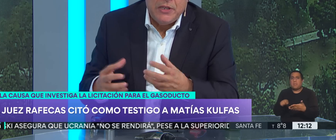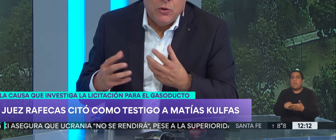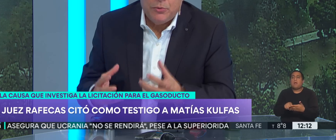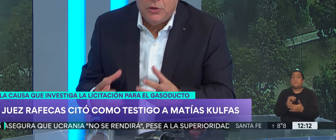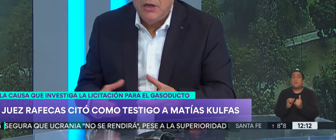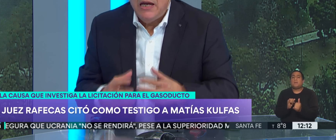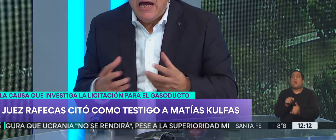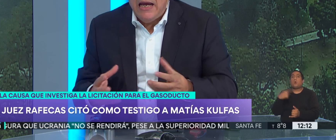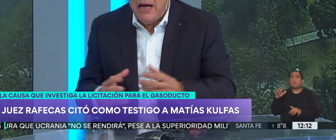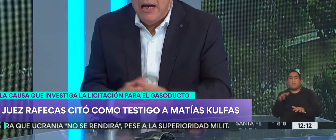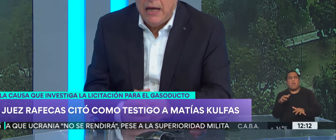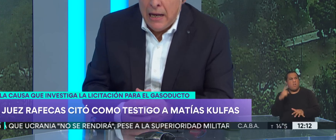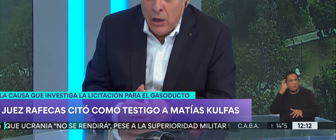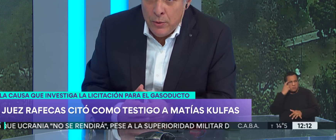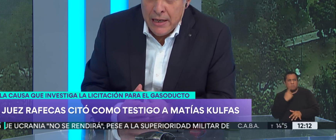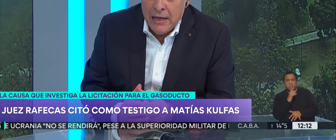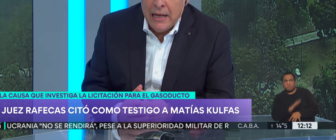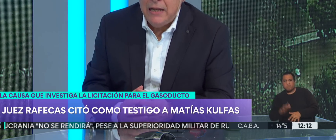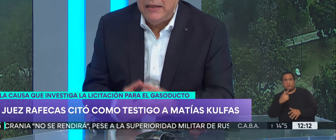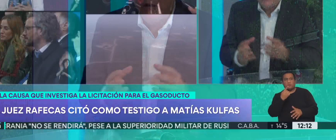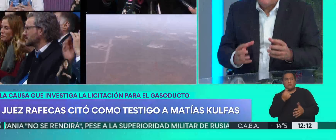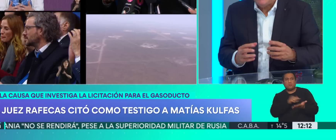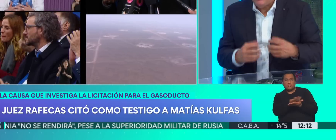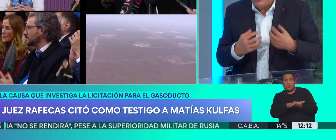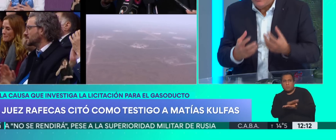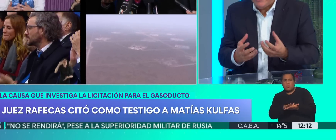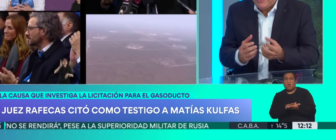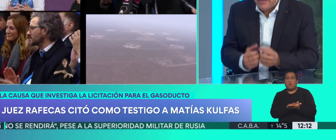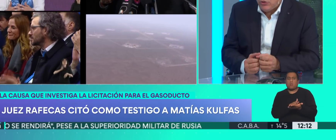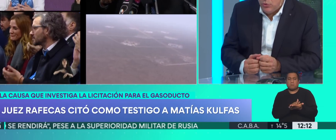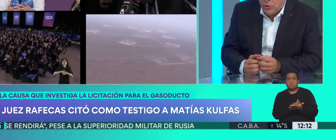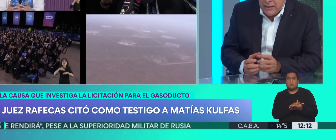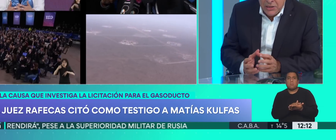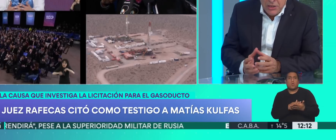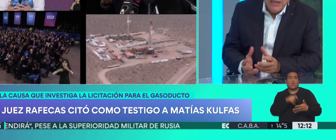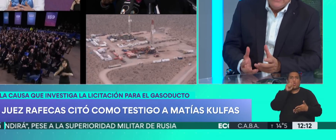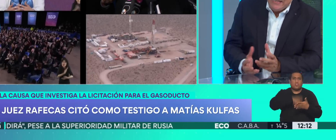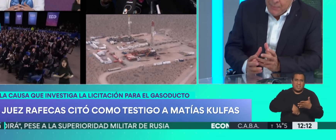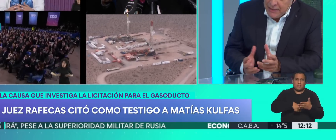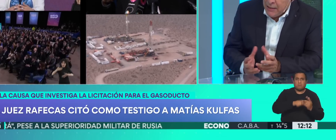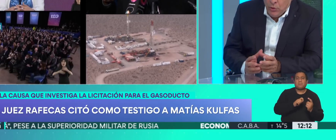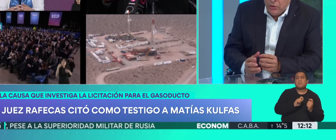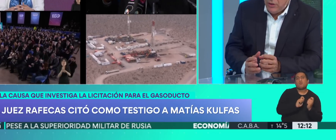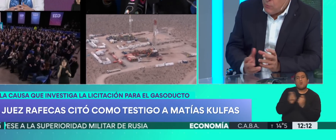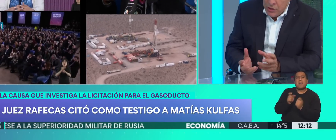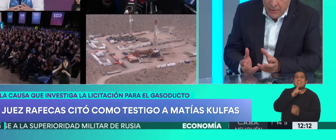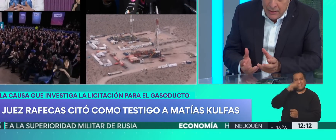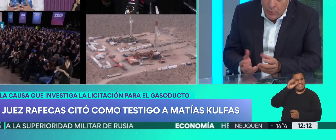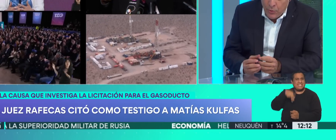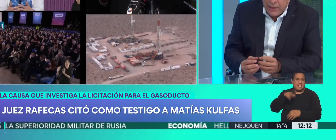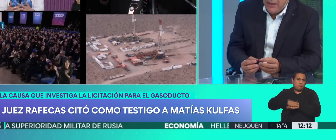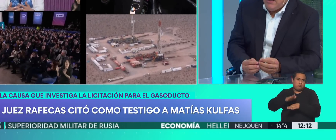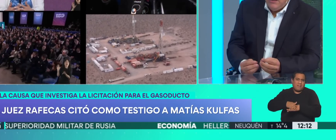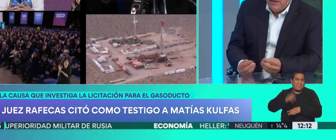de sospecha de corrupción a la obra y al contrato por el cual se le da el gasoducto a Techin. Llamativo esto, es muy